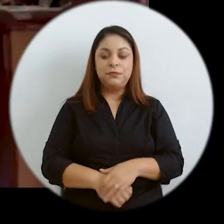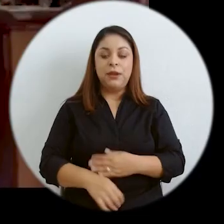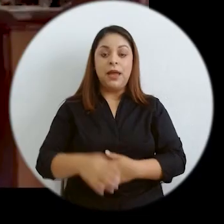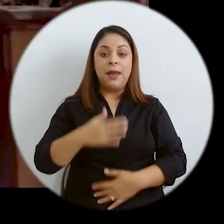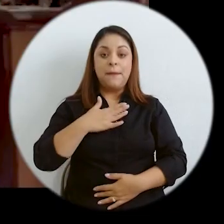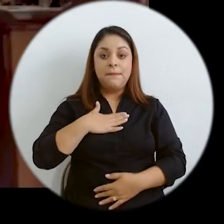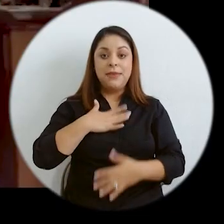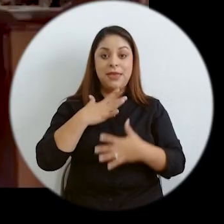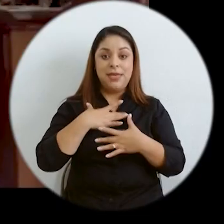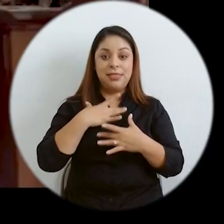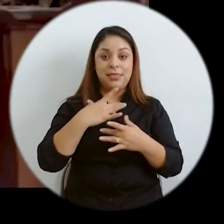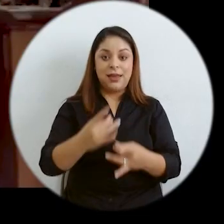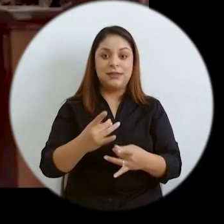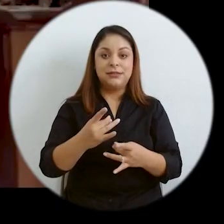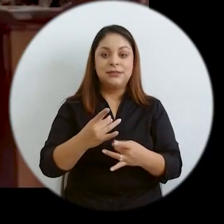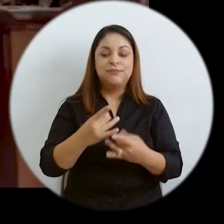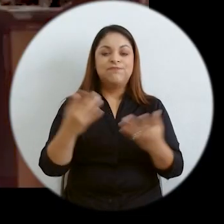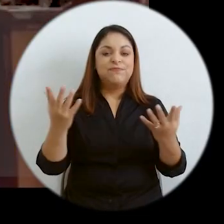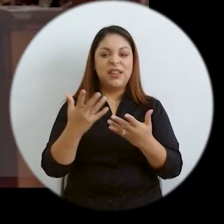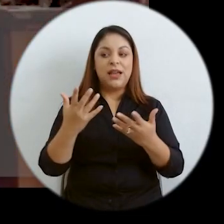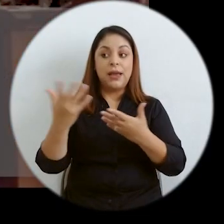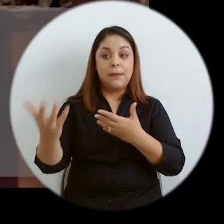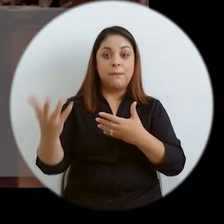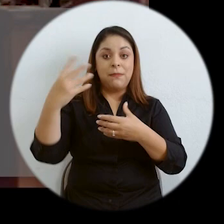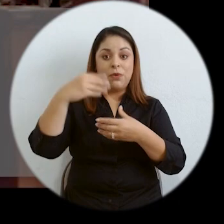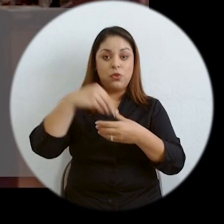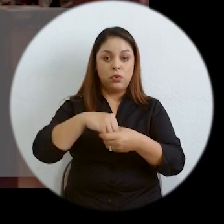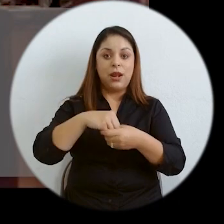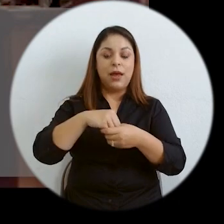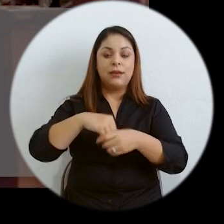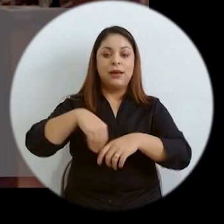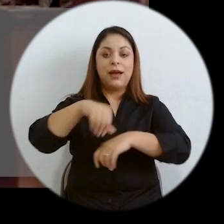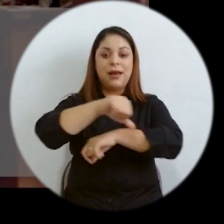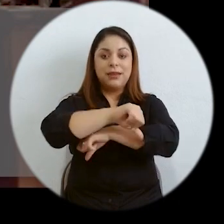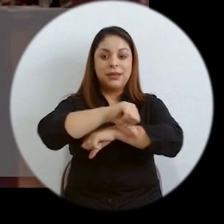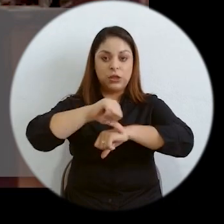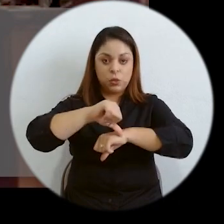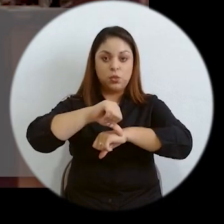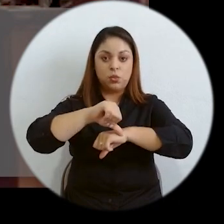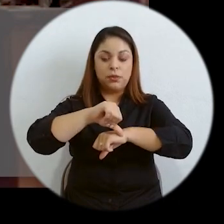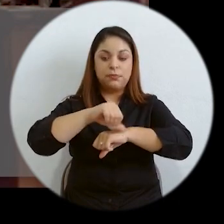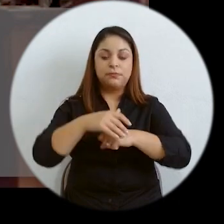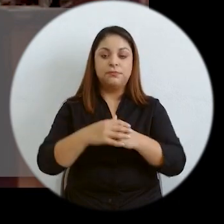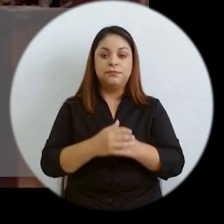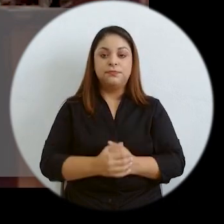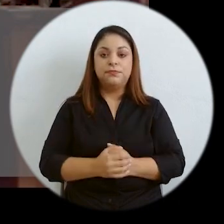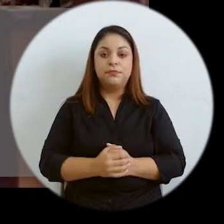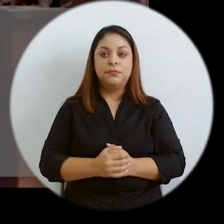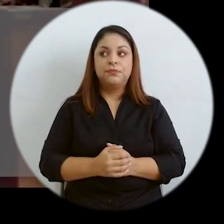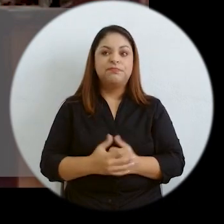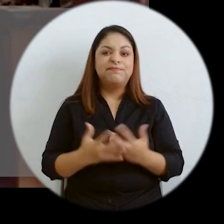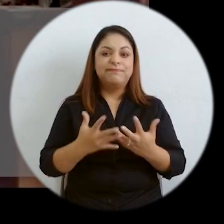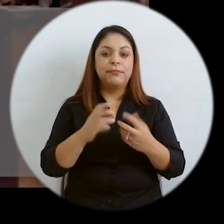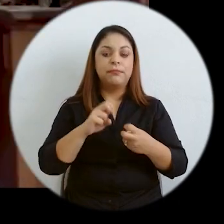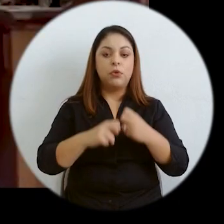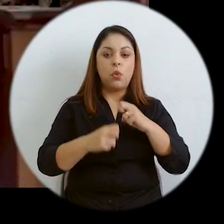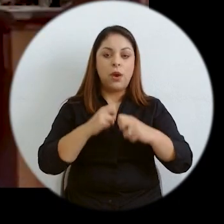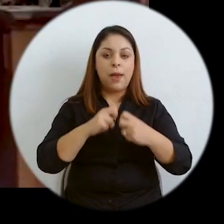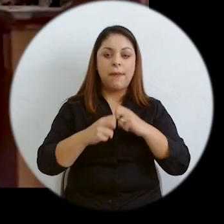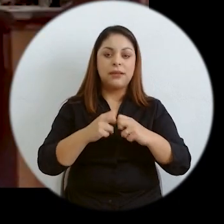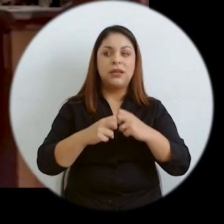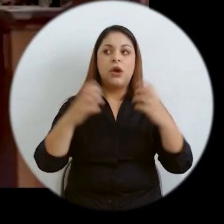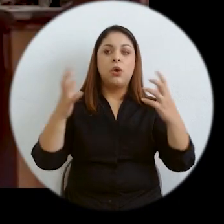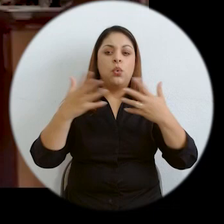Mi interés radica en involucrar a la disciplina de la arquitectura